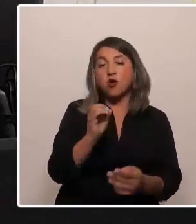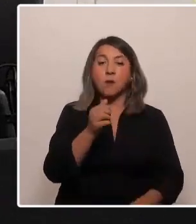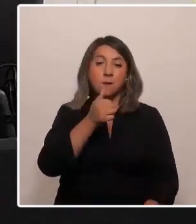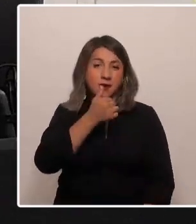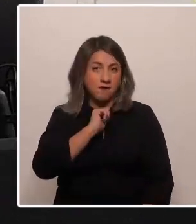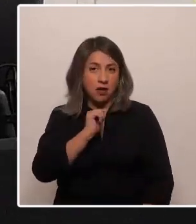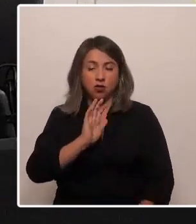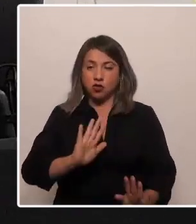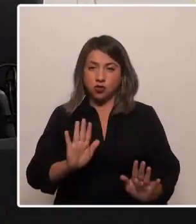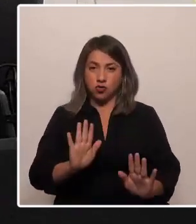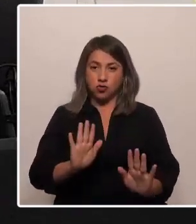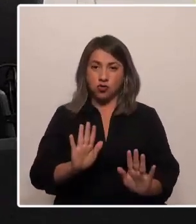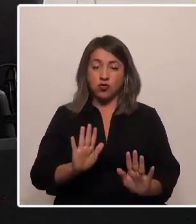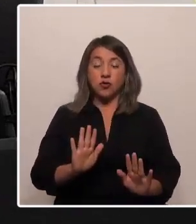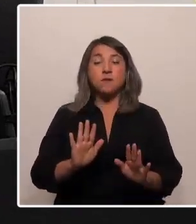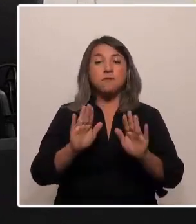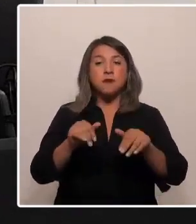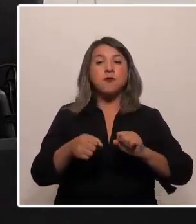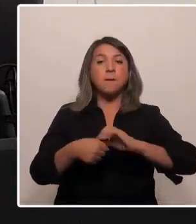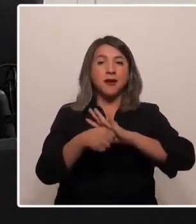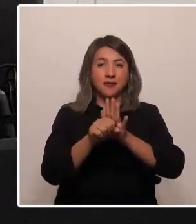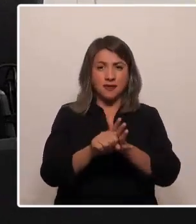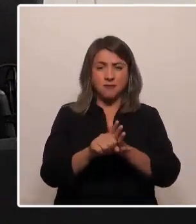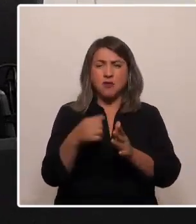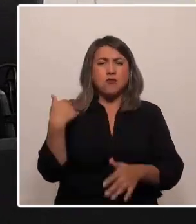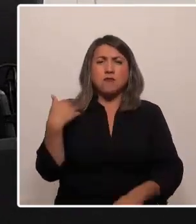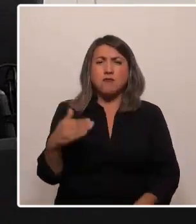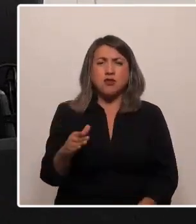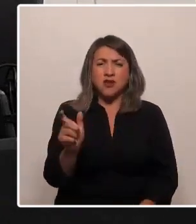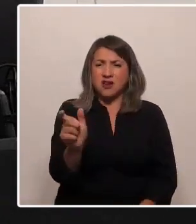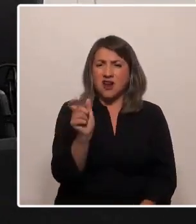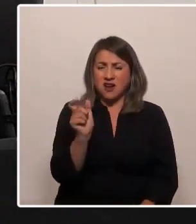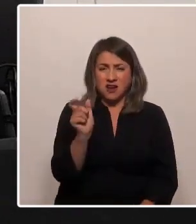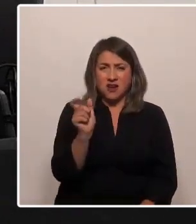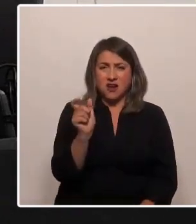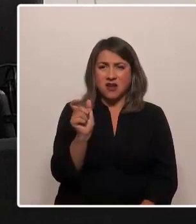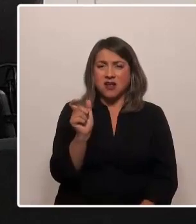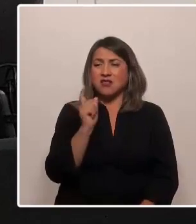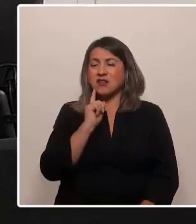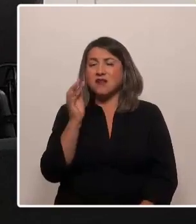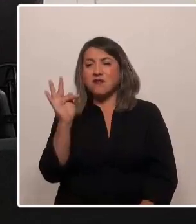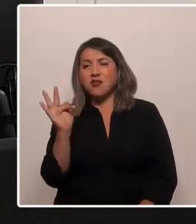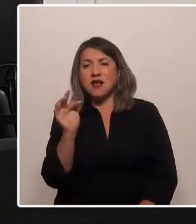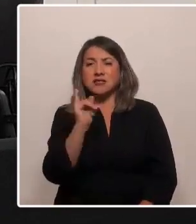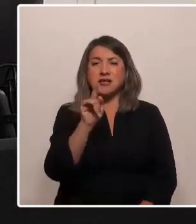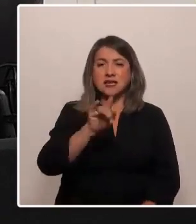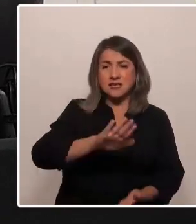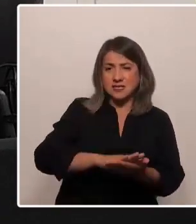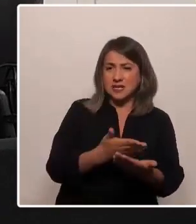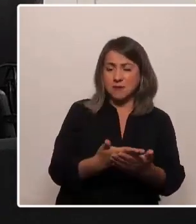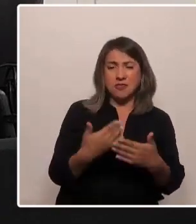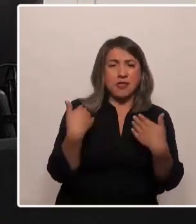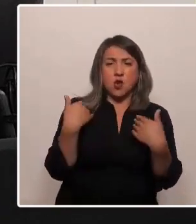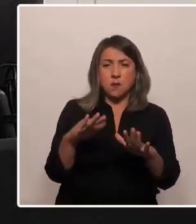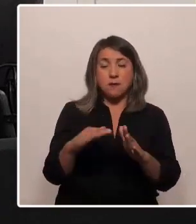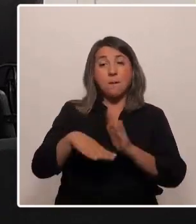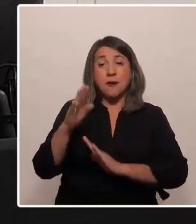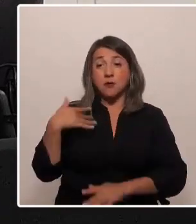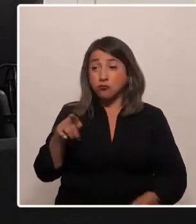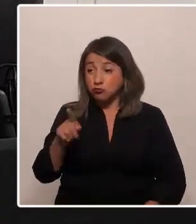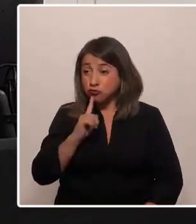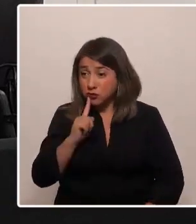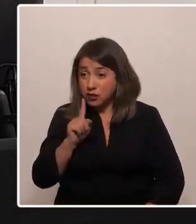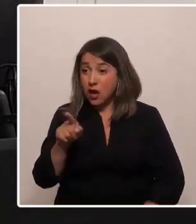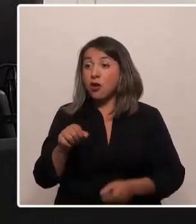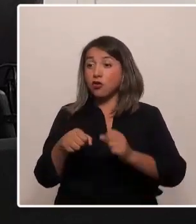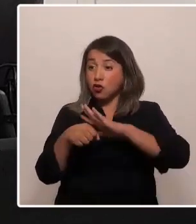tal como sucedió durante la pandemia, en donde no importó el carné que tenía el paciente si era Fonasa o si era ISAPRE, sino que lo único que importó fue la